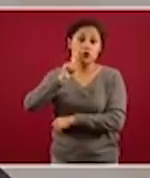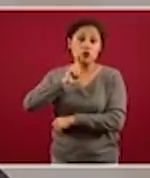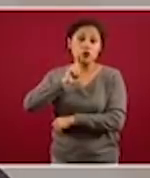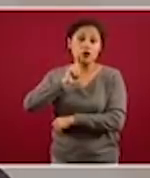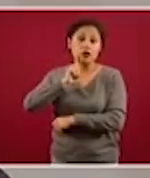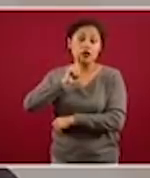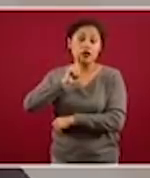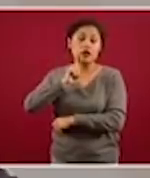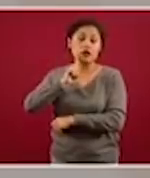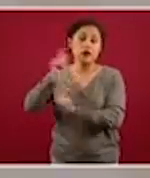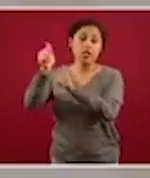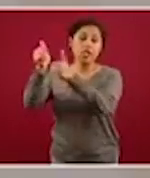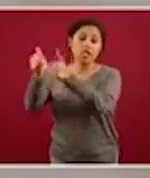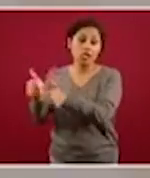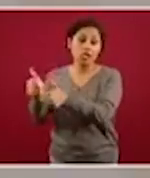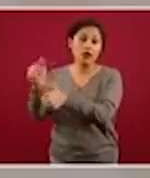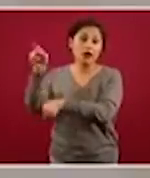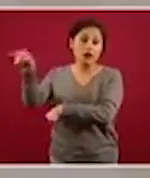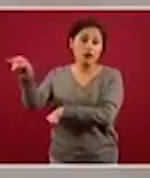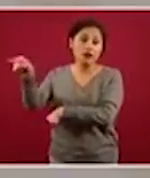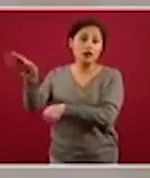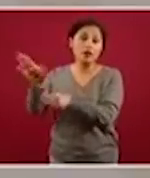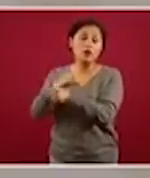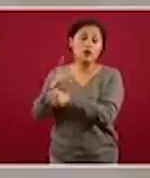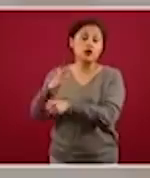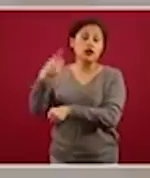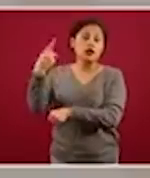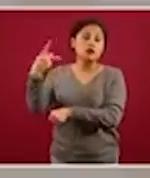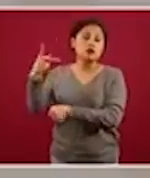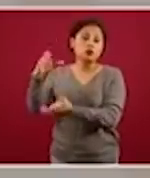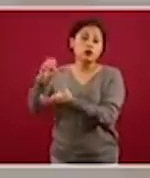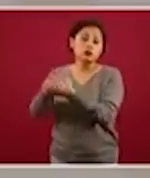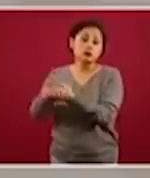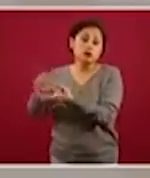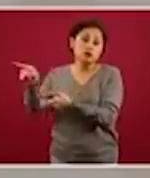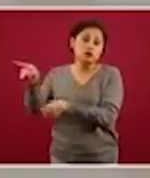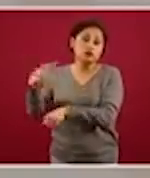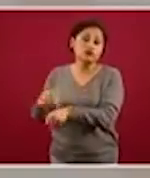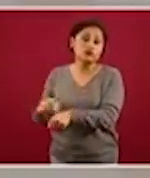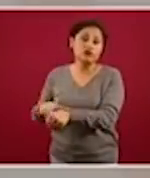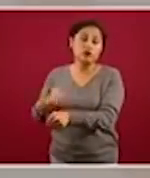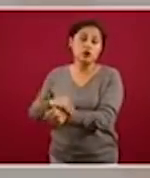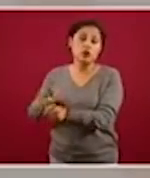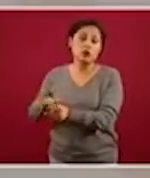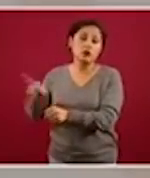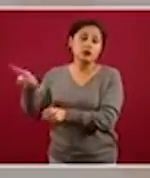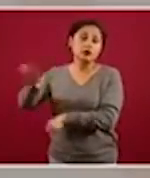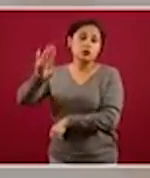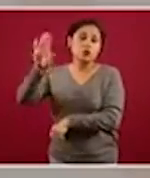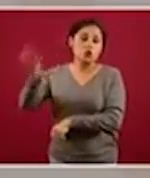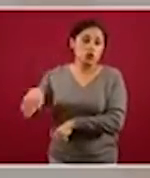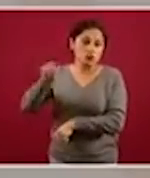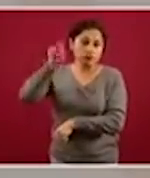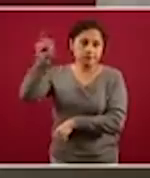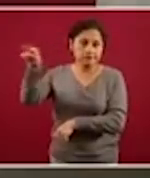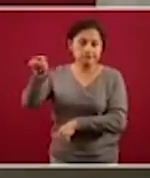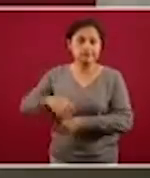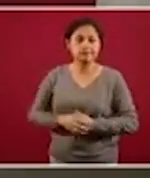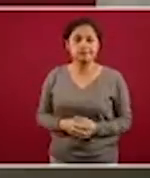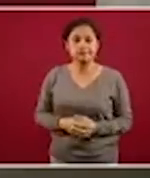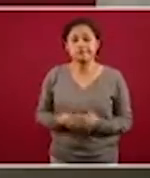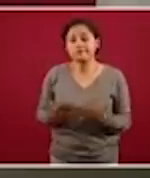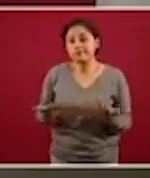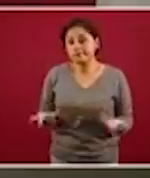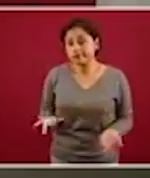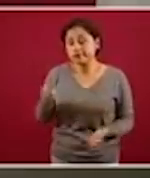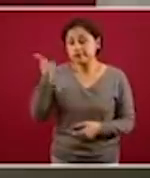Cusco porque su marido falleció allá, enfermo de coronavirus. Resulta que la